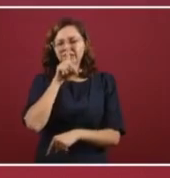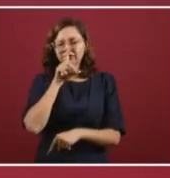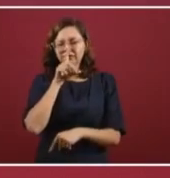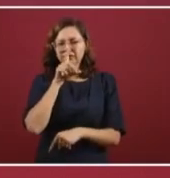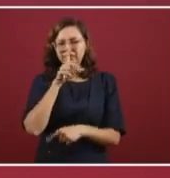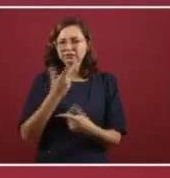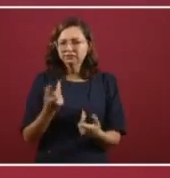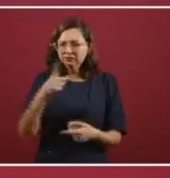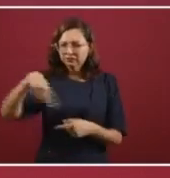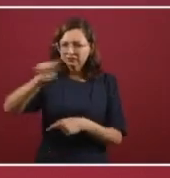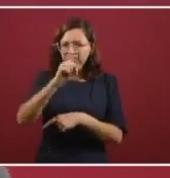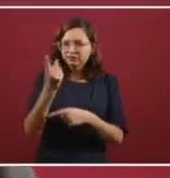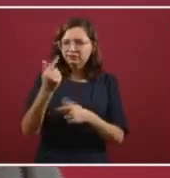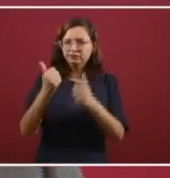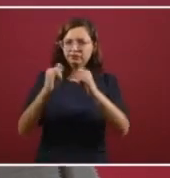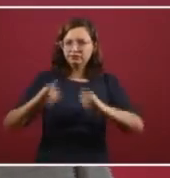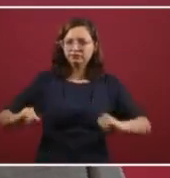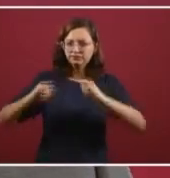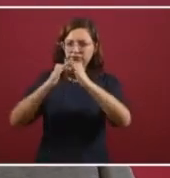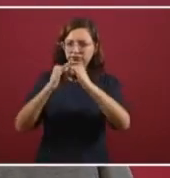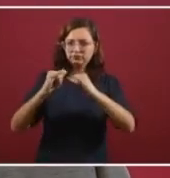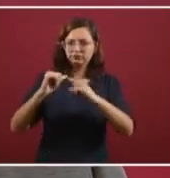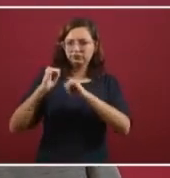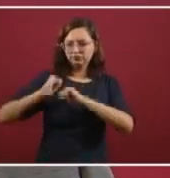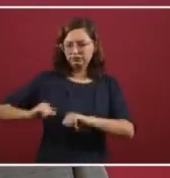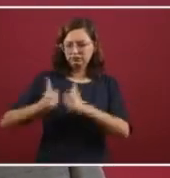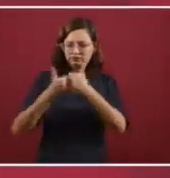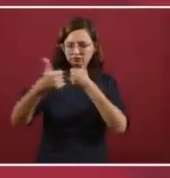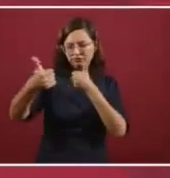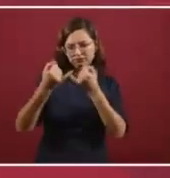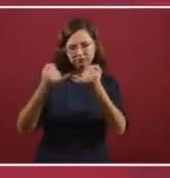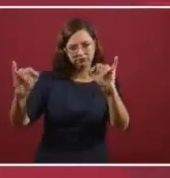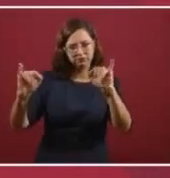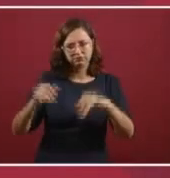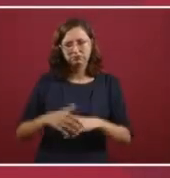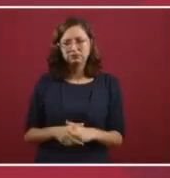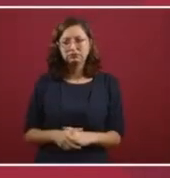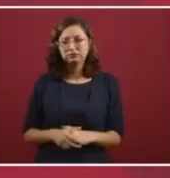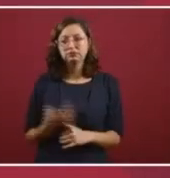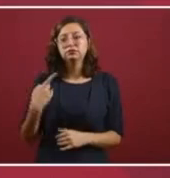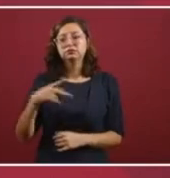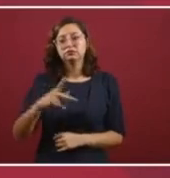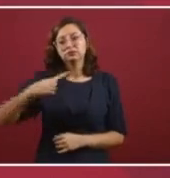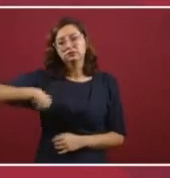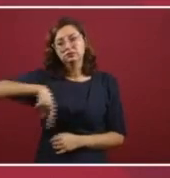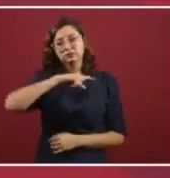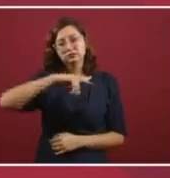quitar a funcionarios públicos de organismos independientes o autónomos lo que consideramos